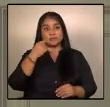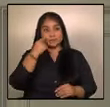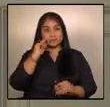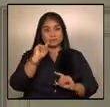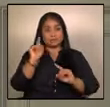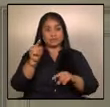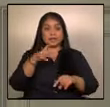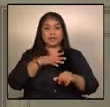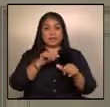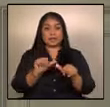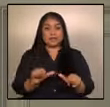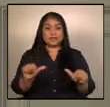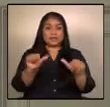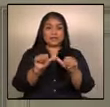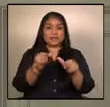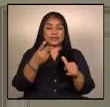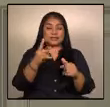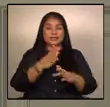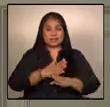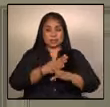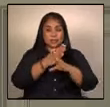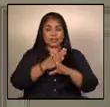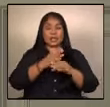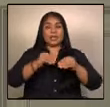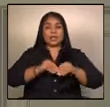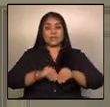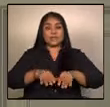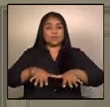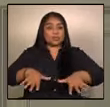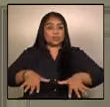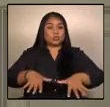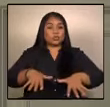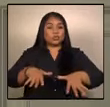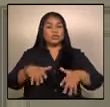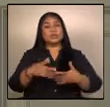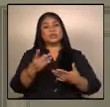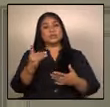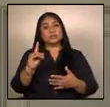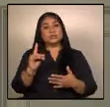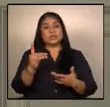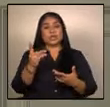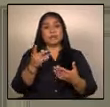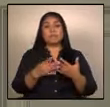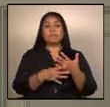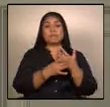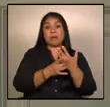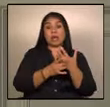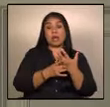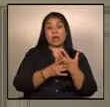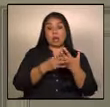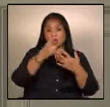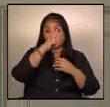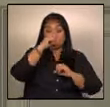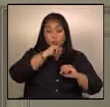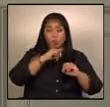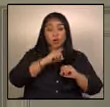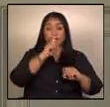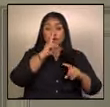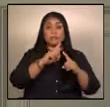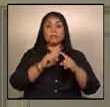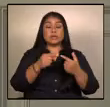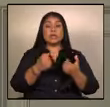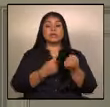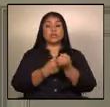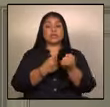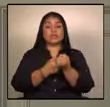en las áreas de seguridad, de infraestructura, de mano de obra y de sostenibilidad.